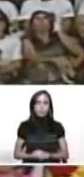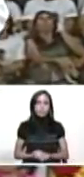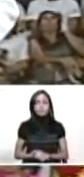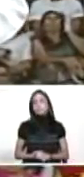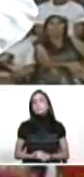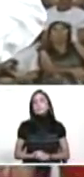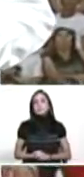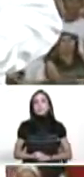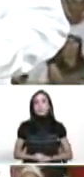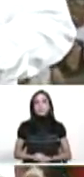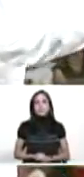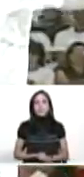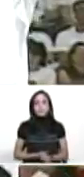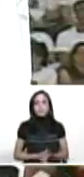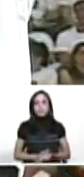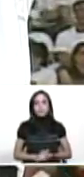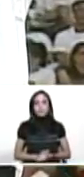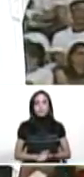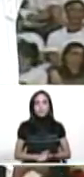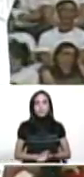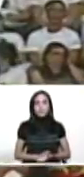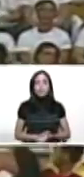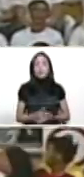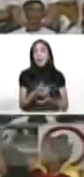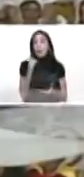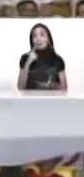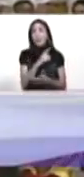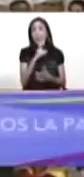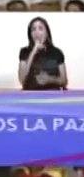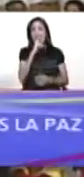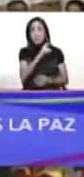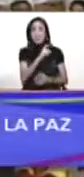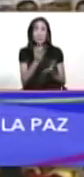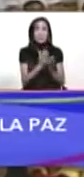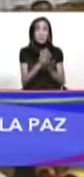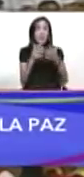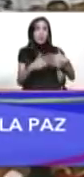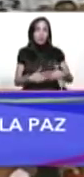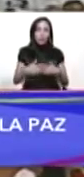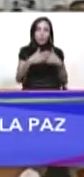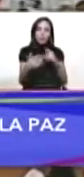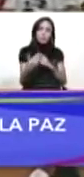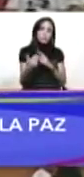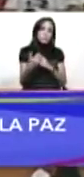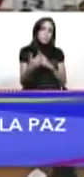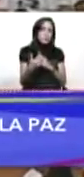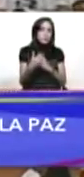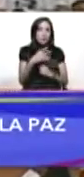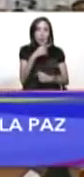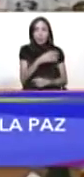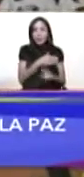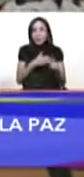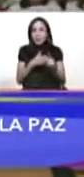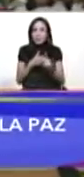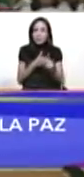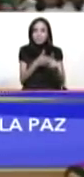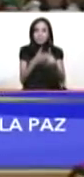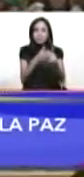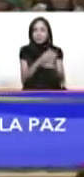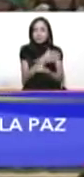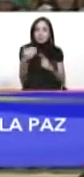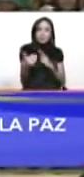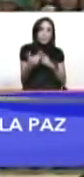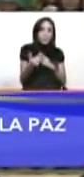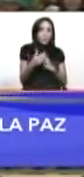verdad que hay un enemigo imperialista que nos sabotea, nos persigue,